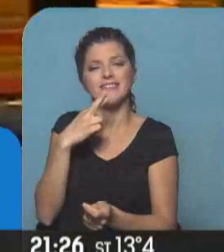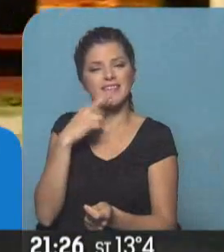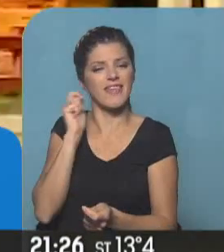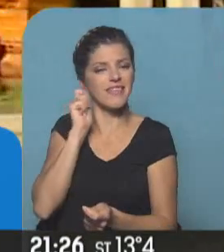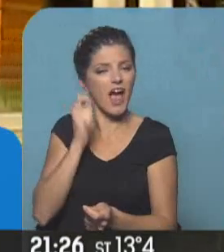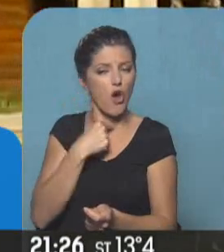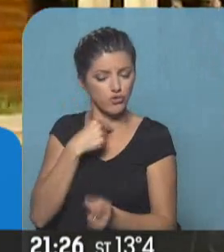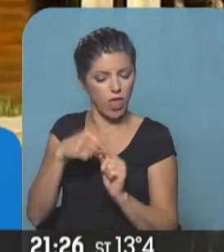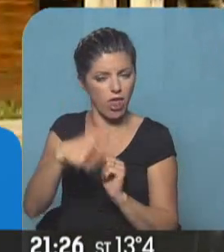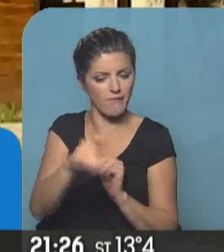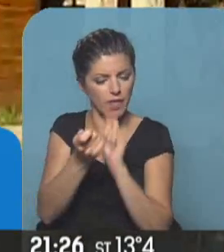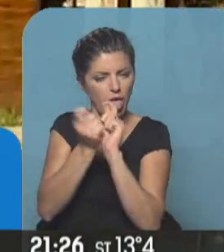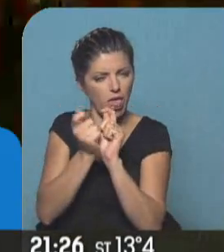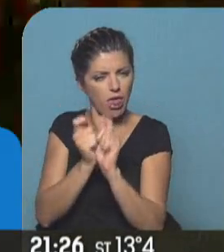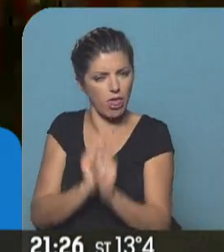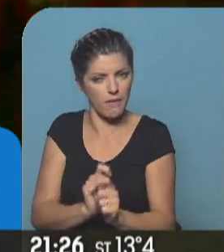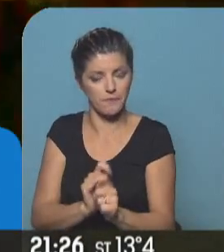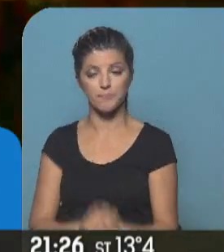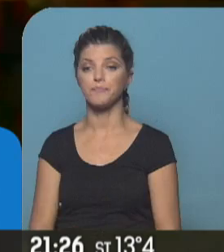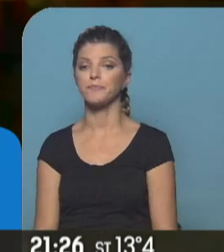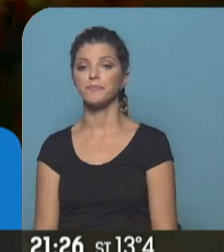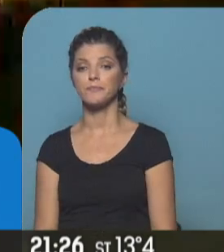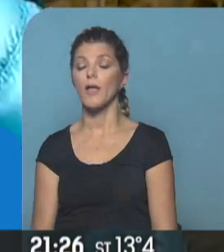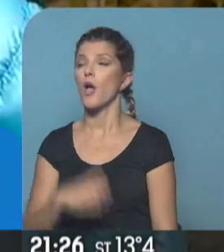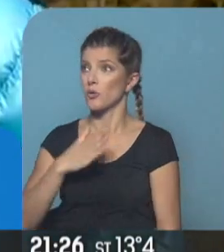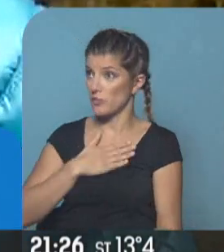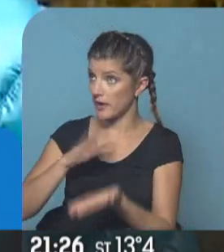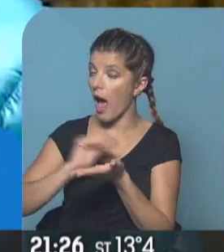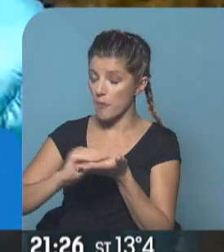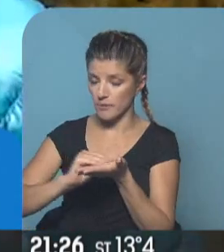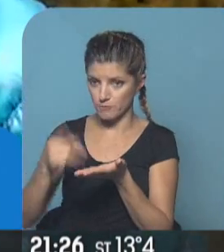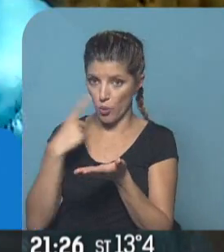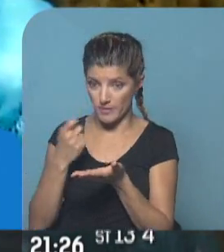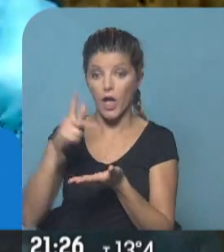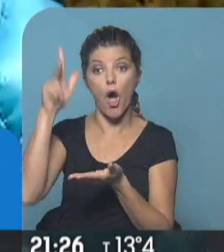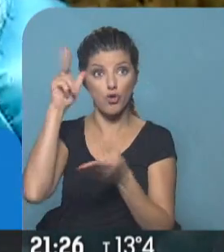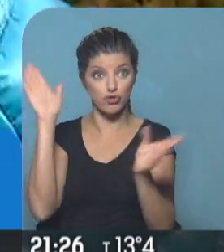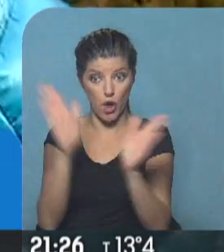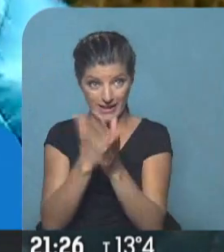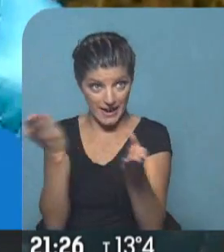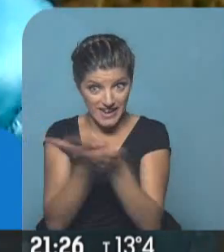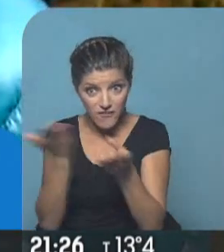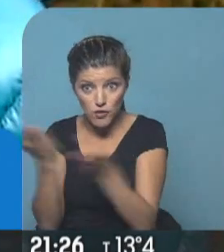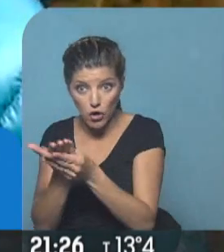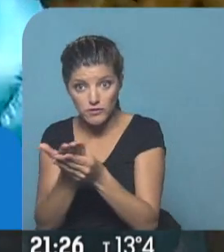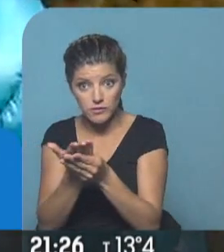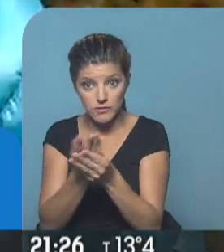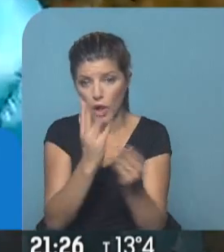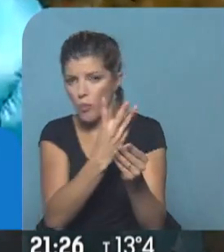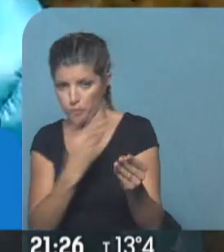En realidad, nuestra abogada detectó que había 8 libros que se habían secuestrado, de los cuales 4 que llegó a ver